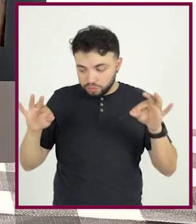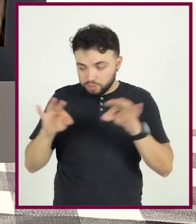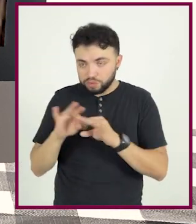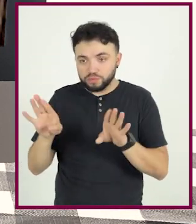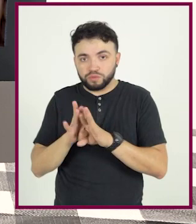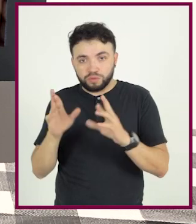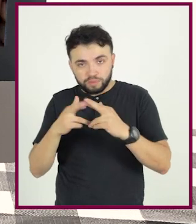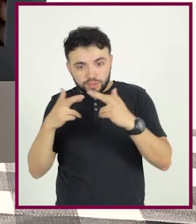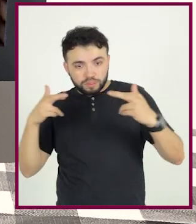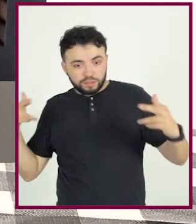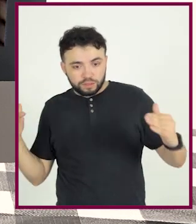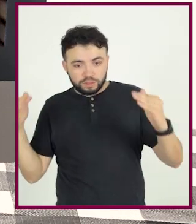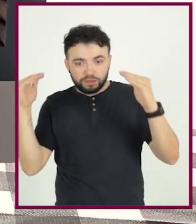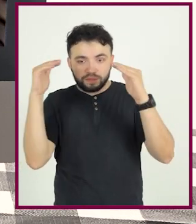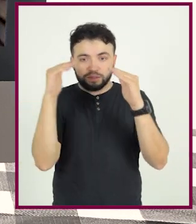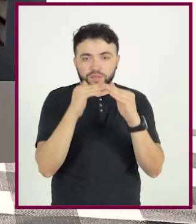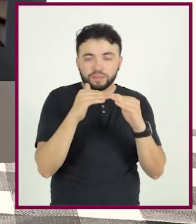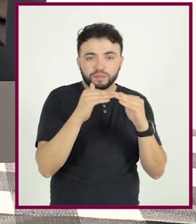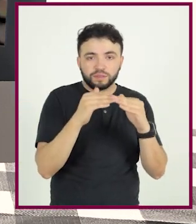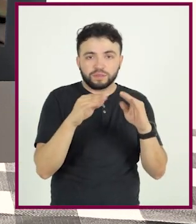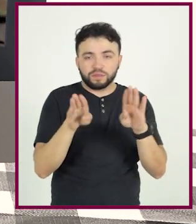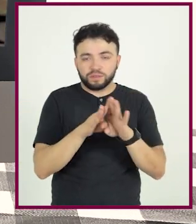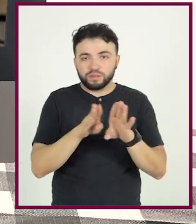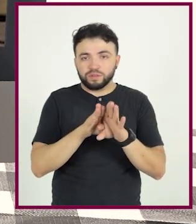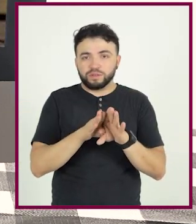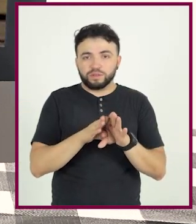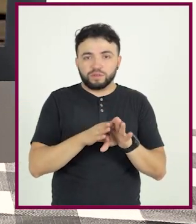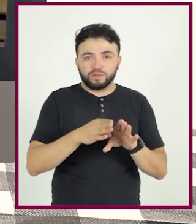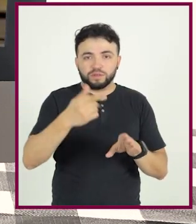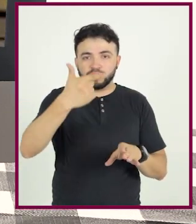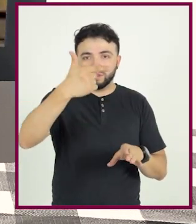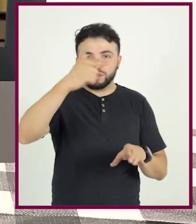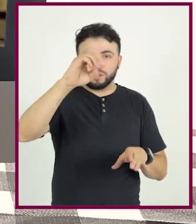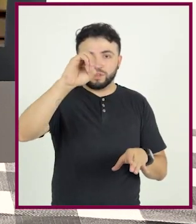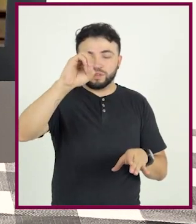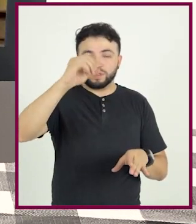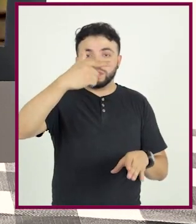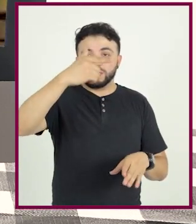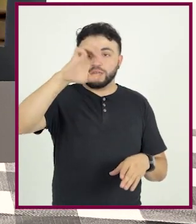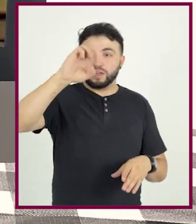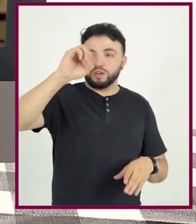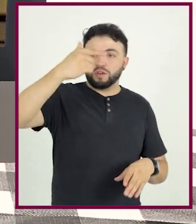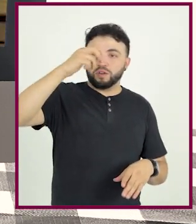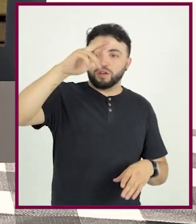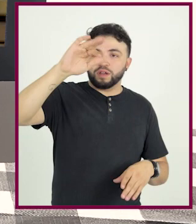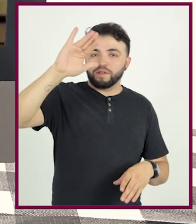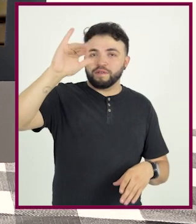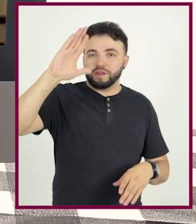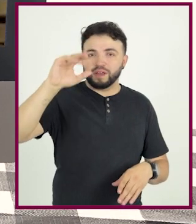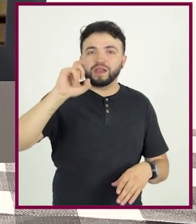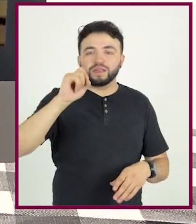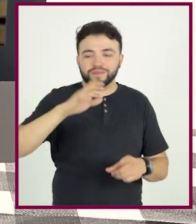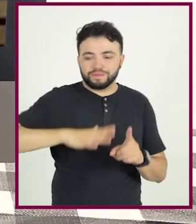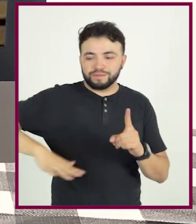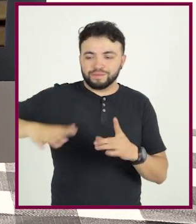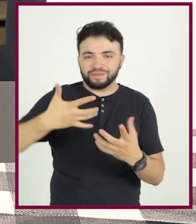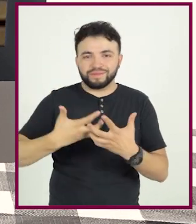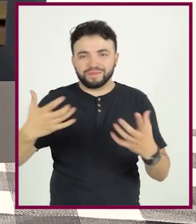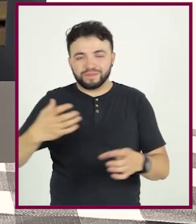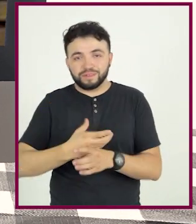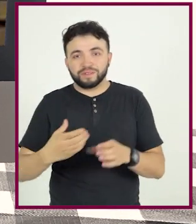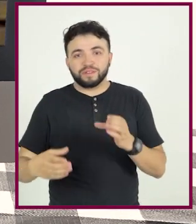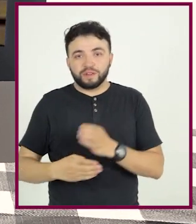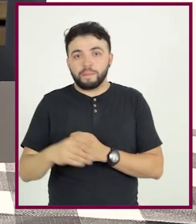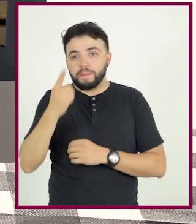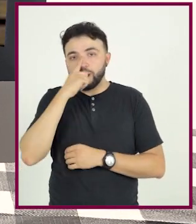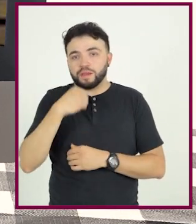importante relacionar el medio geográfico con el hecho histórico. Es fundamental. Si no entendemos la geografía,